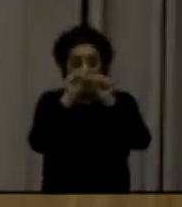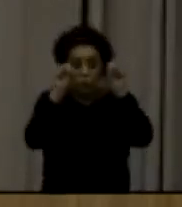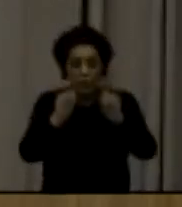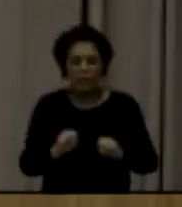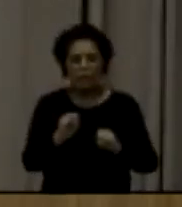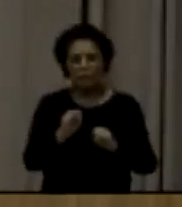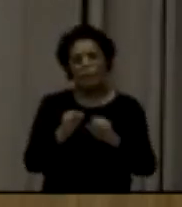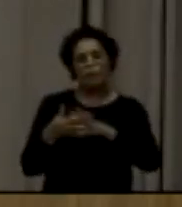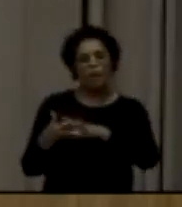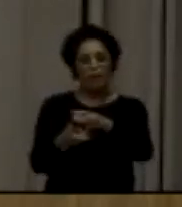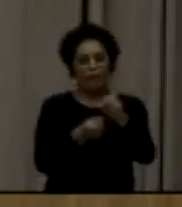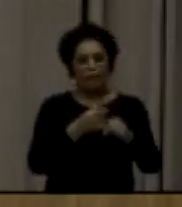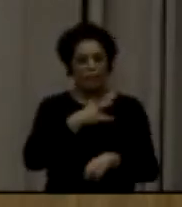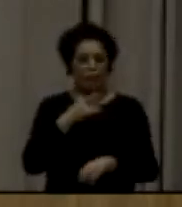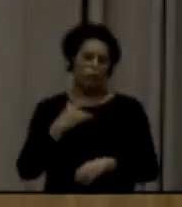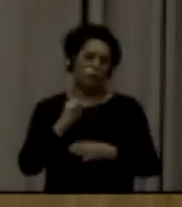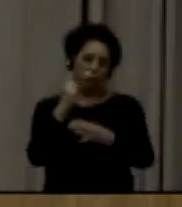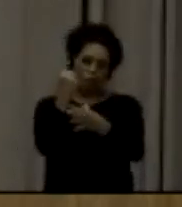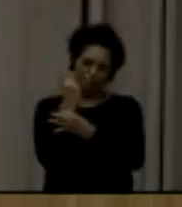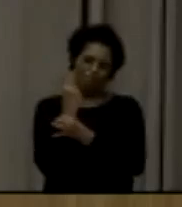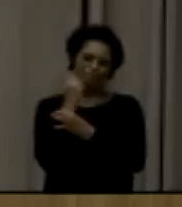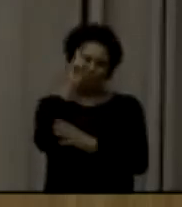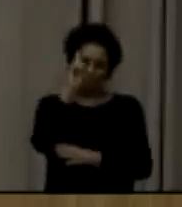a la salud Muchísimas gracias